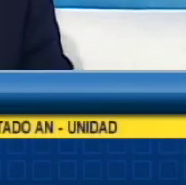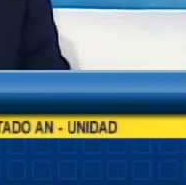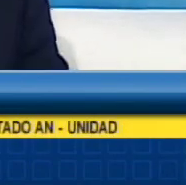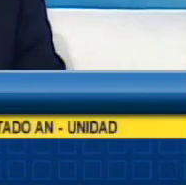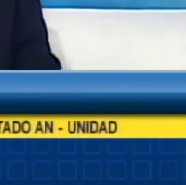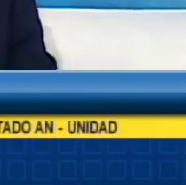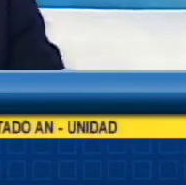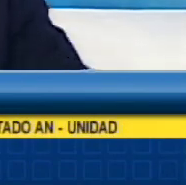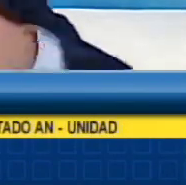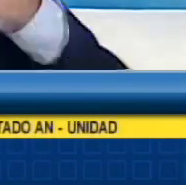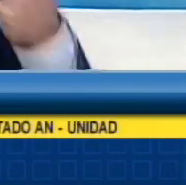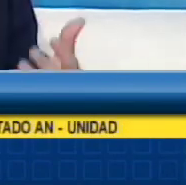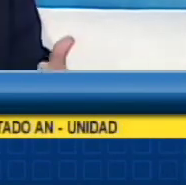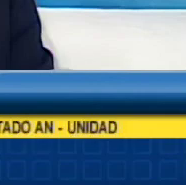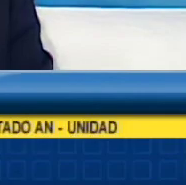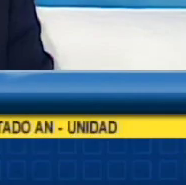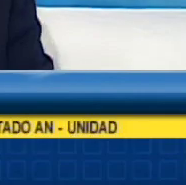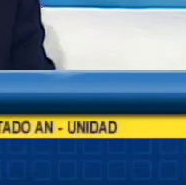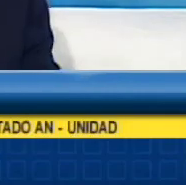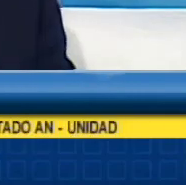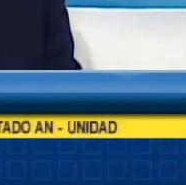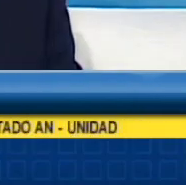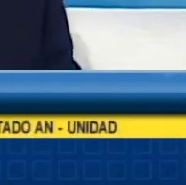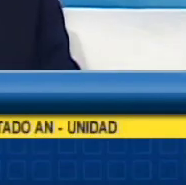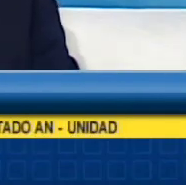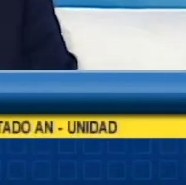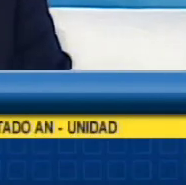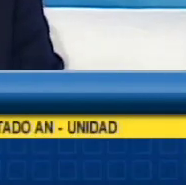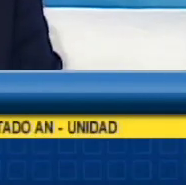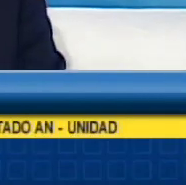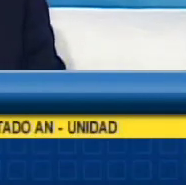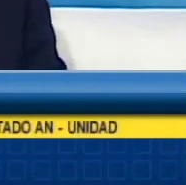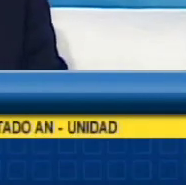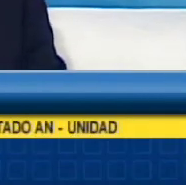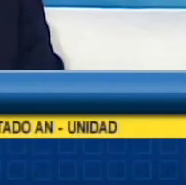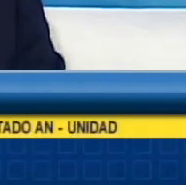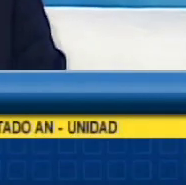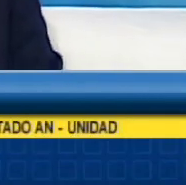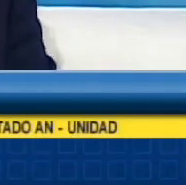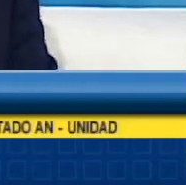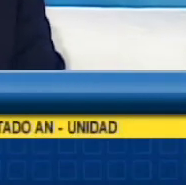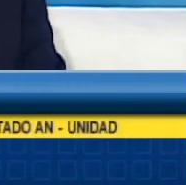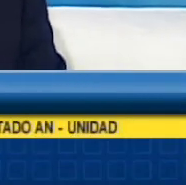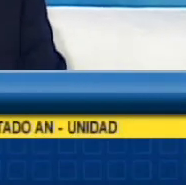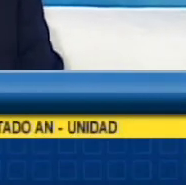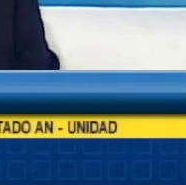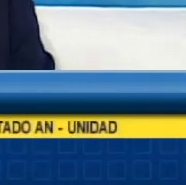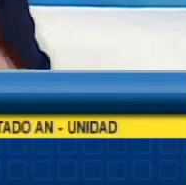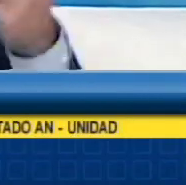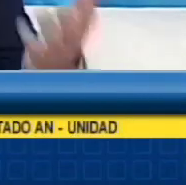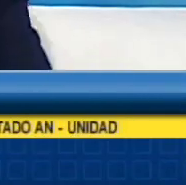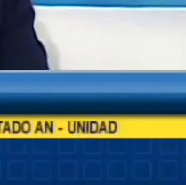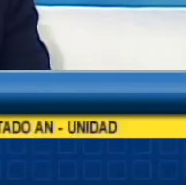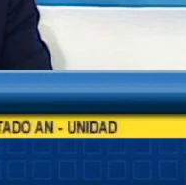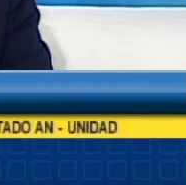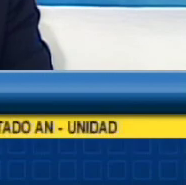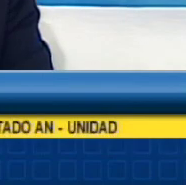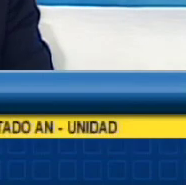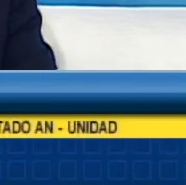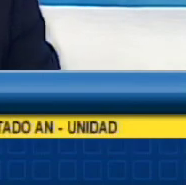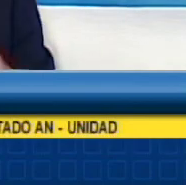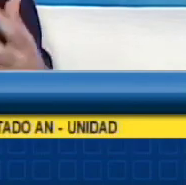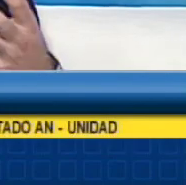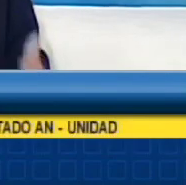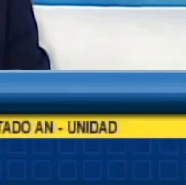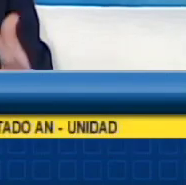más barato que nosotros estimuláramos la producción de ropa, la producción de repuestos, la producción de teléfonos, la producción de novelas.